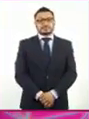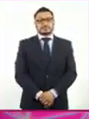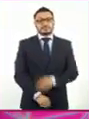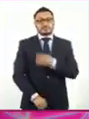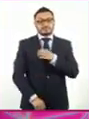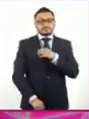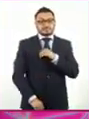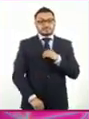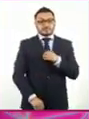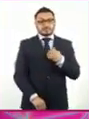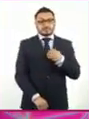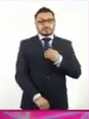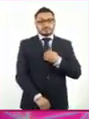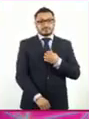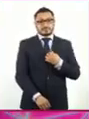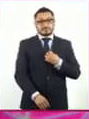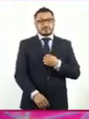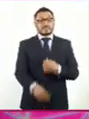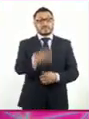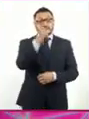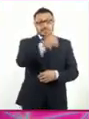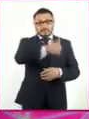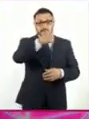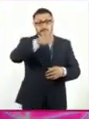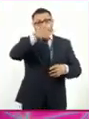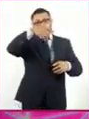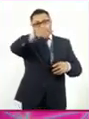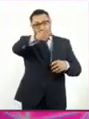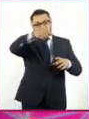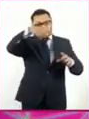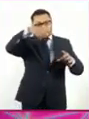sobre cada una de las marcas.